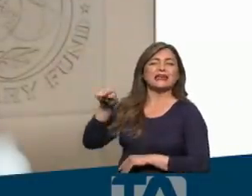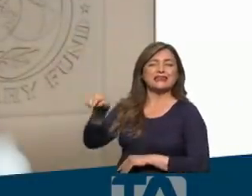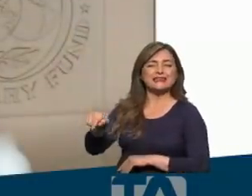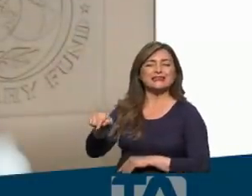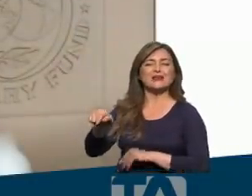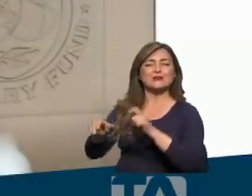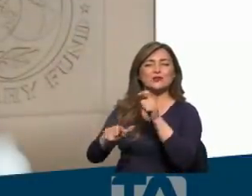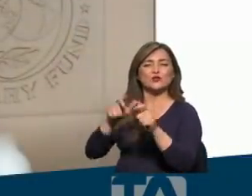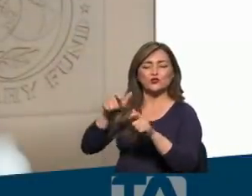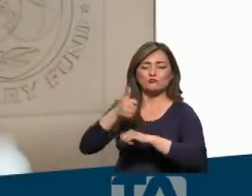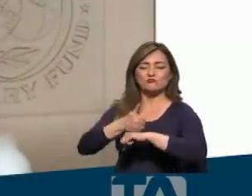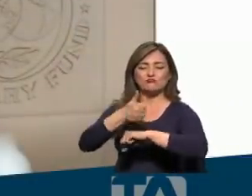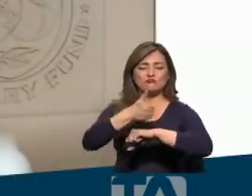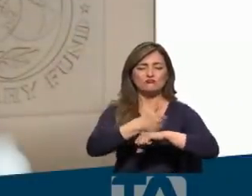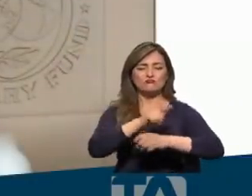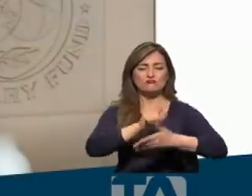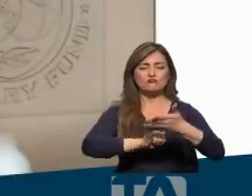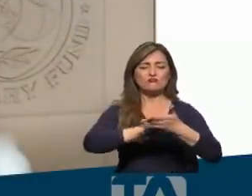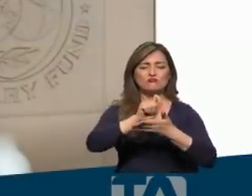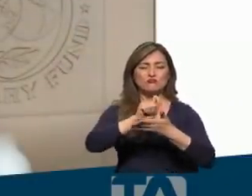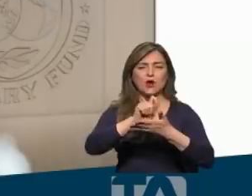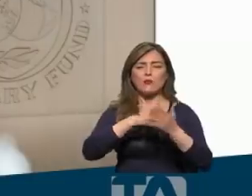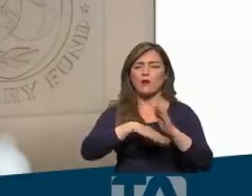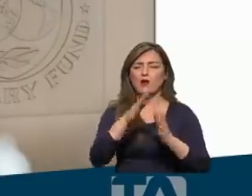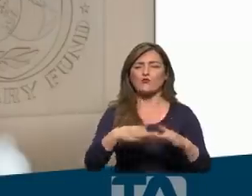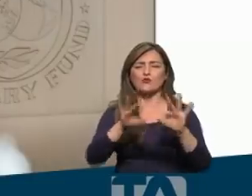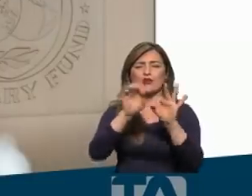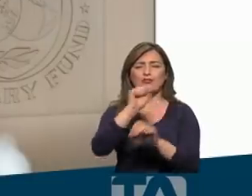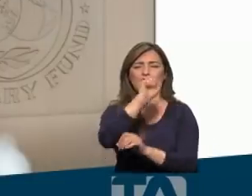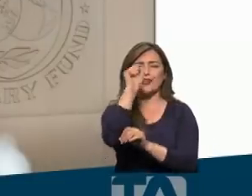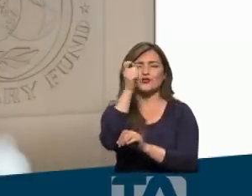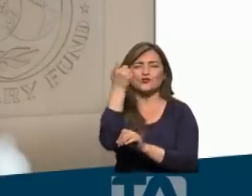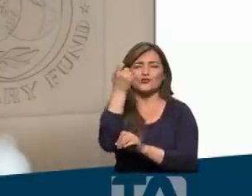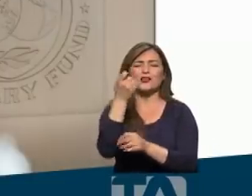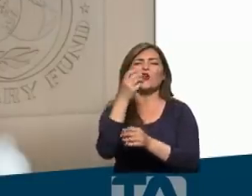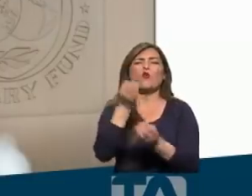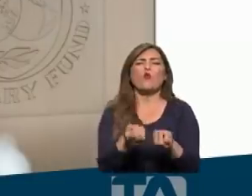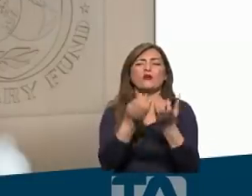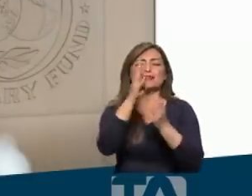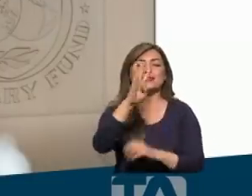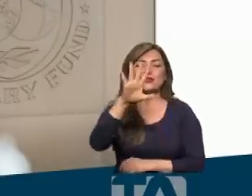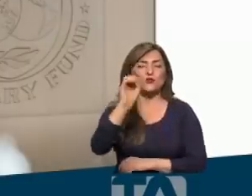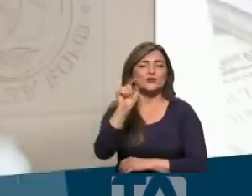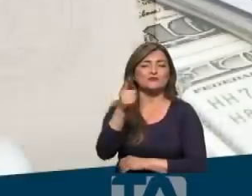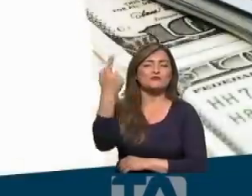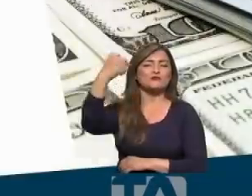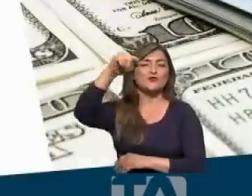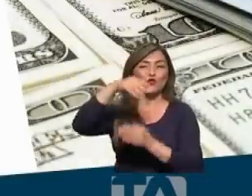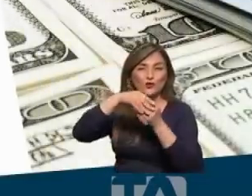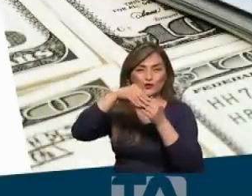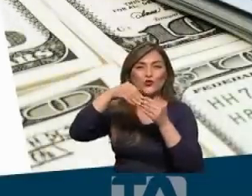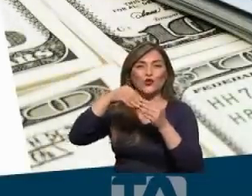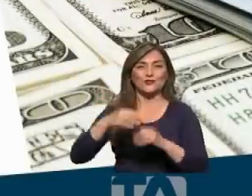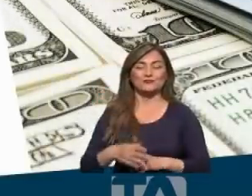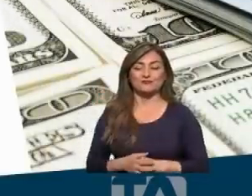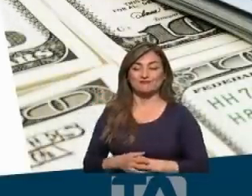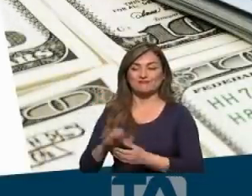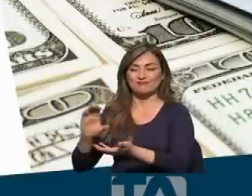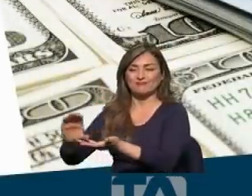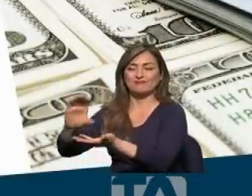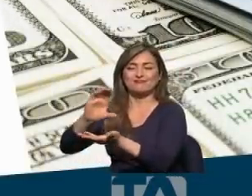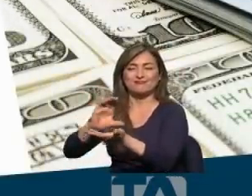del FMI aprobaron una histórica asignación de derechos especiales de giro por 650 mil millones. A Ecuador le